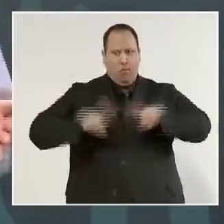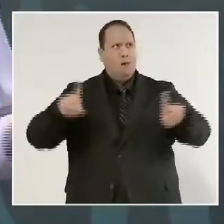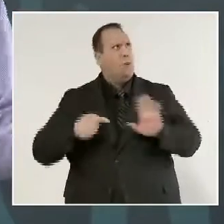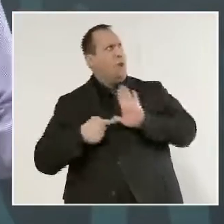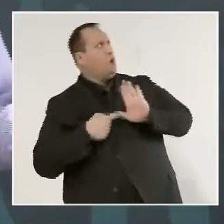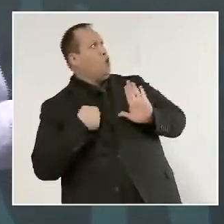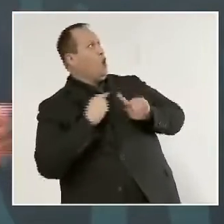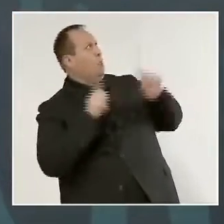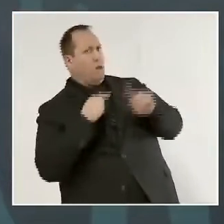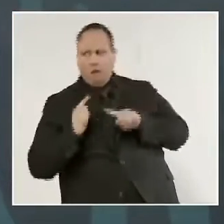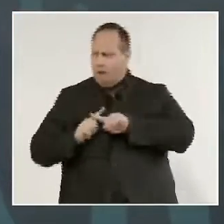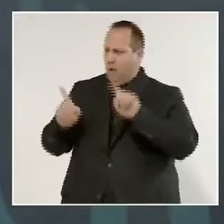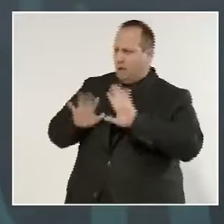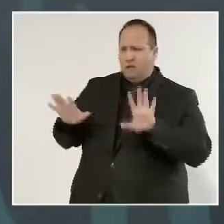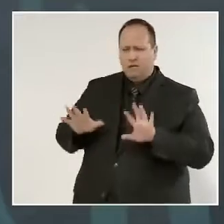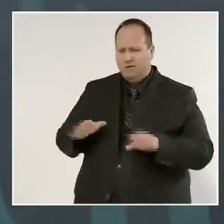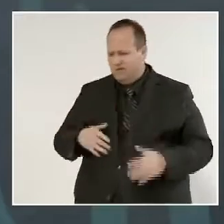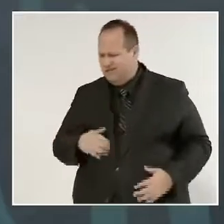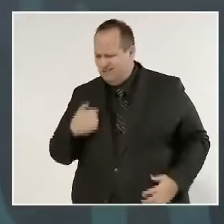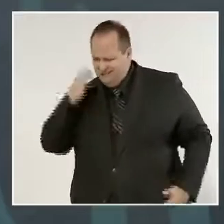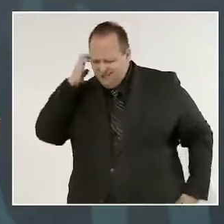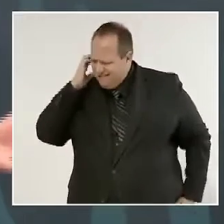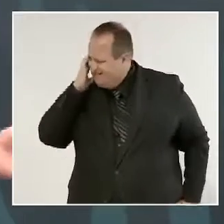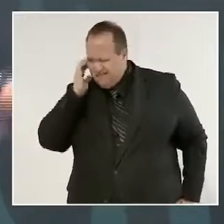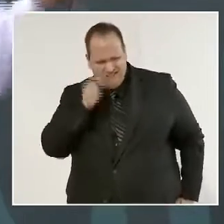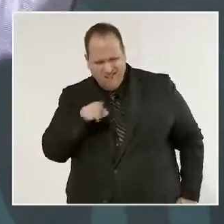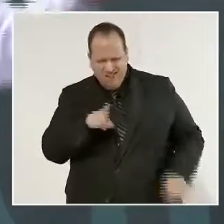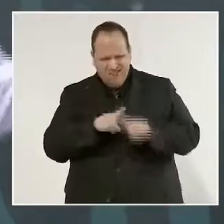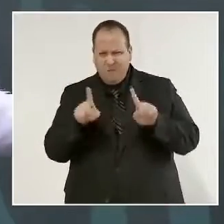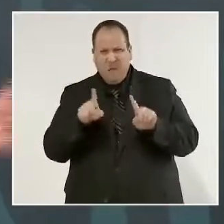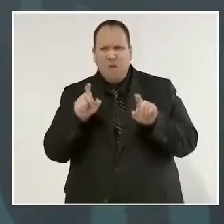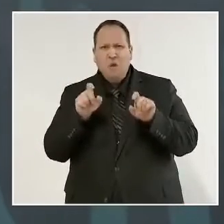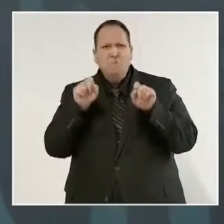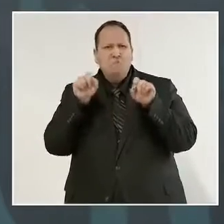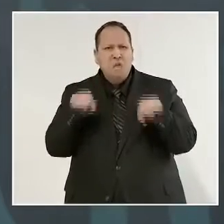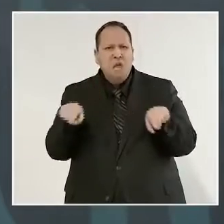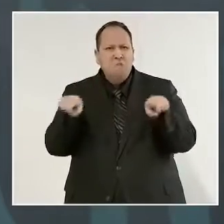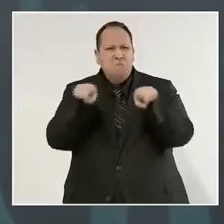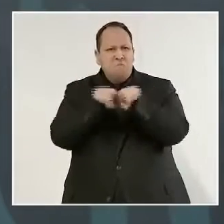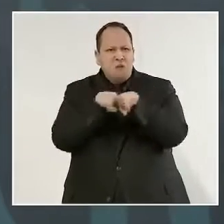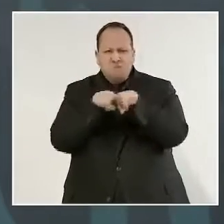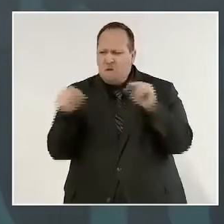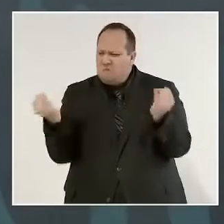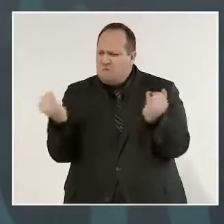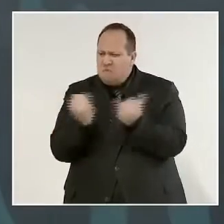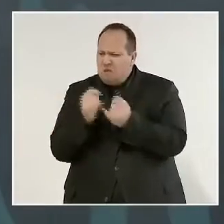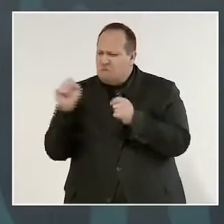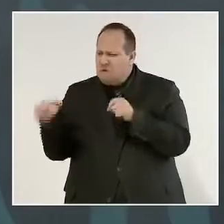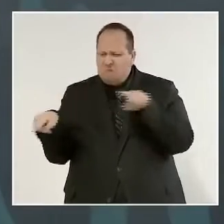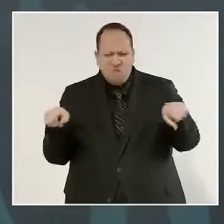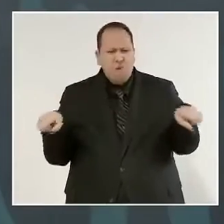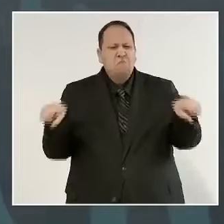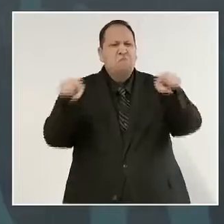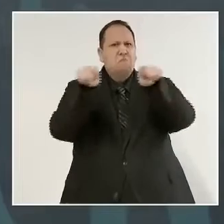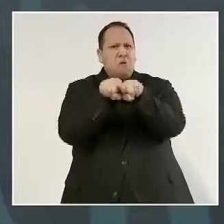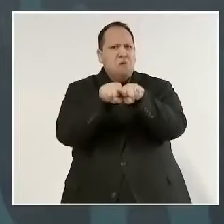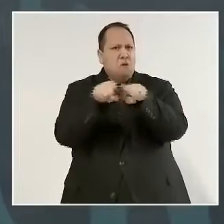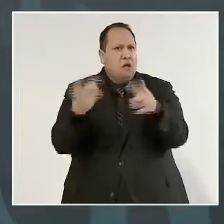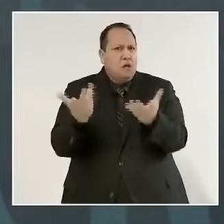¿Y cuál diferencia? Decíamos nosotros, no existe, es lo mismo, son iguales.